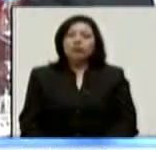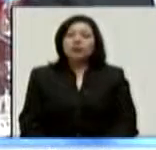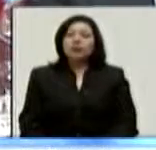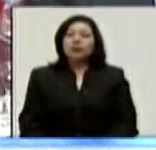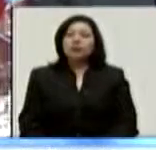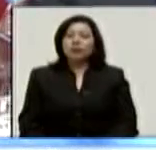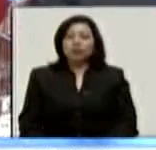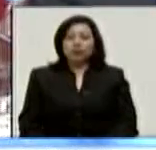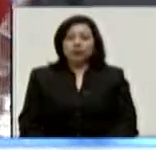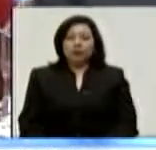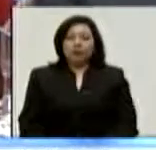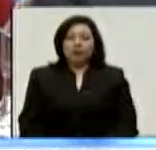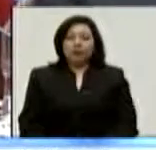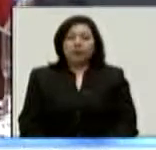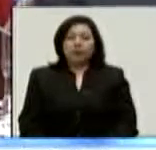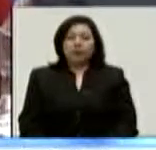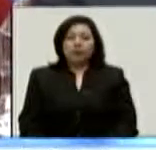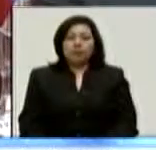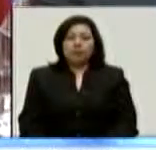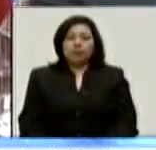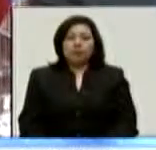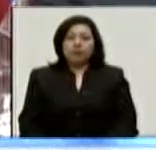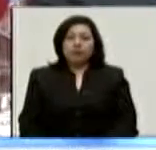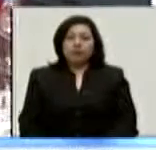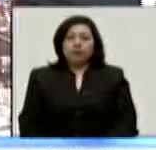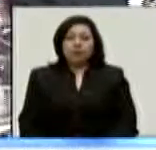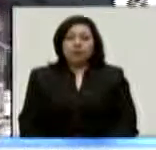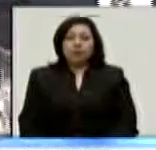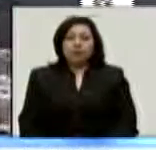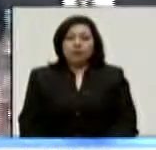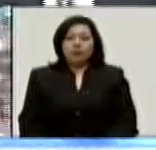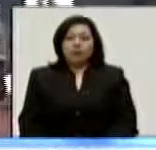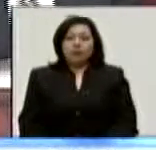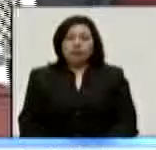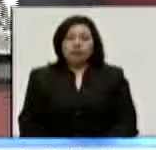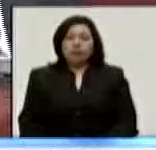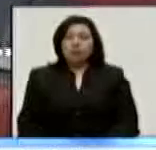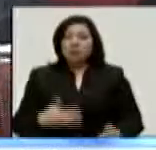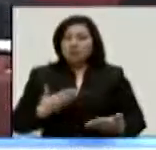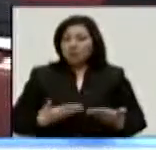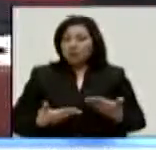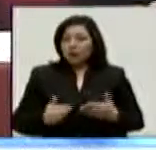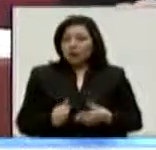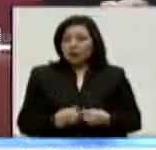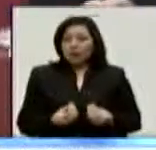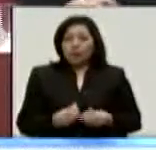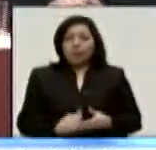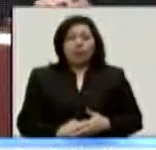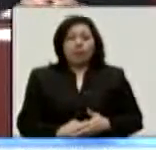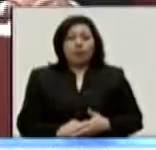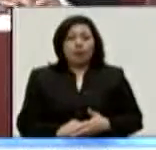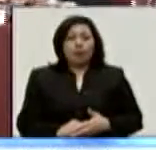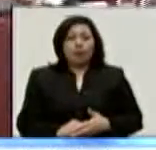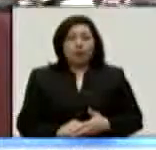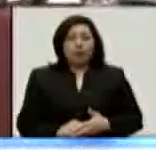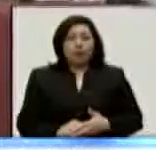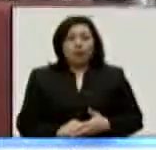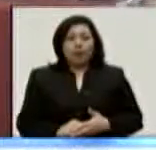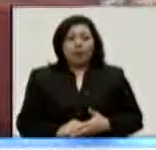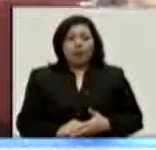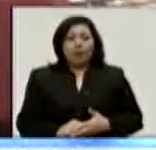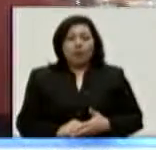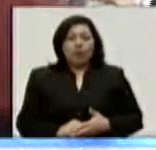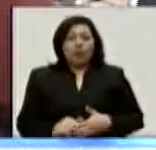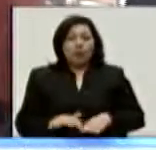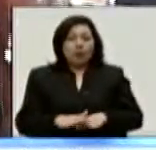Adelante, congresista Guevara. Gracias, presidente. Está blindado, como usted lo dice, señor Gutiérrez, a través suyo, presidente,